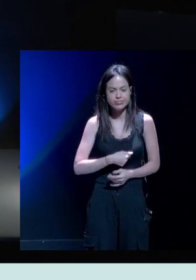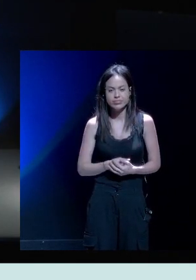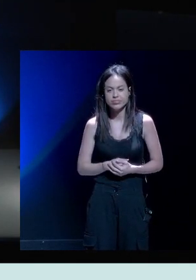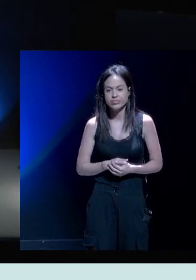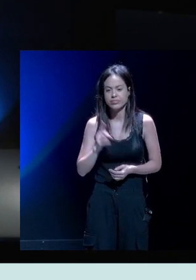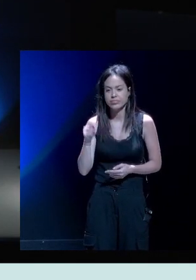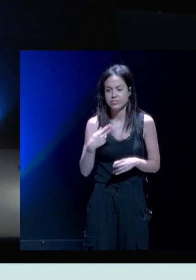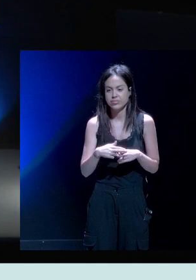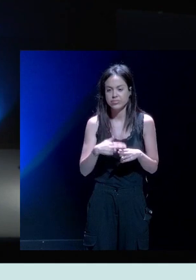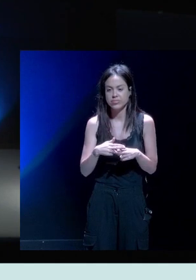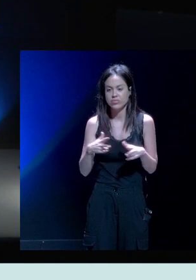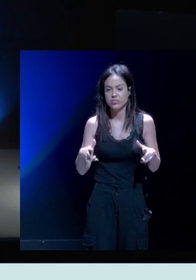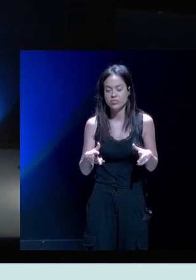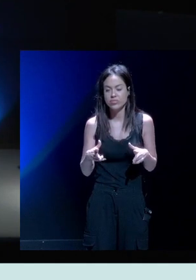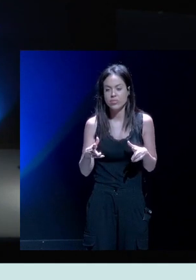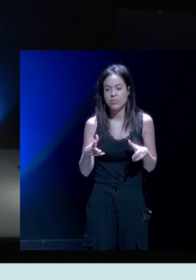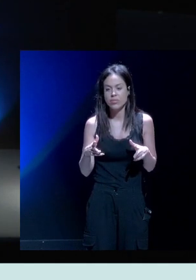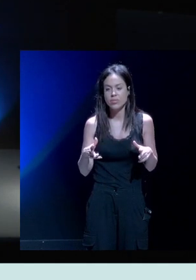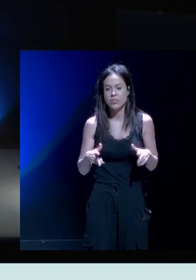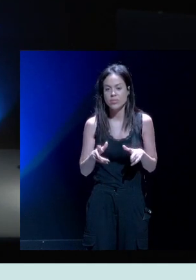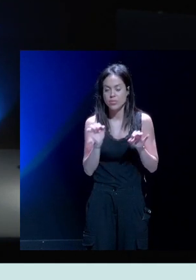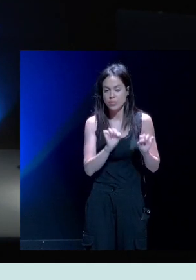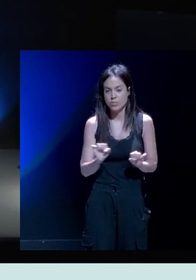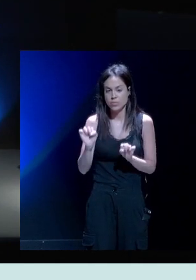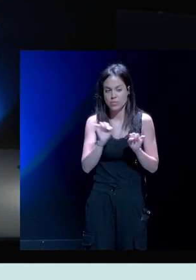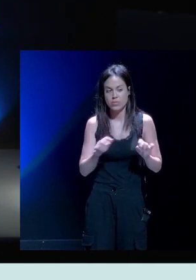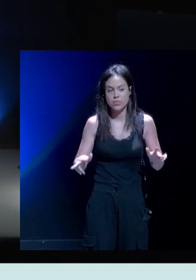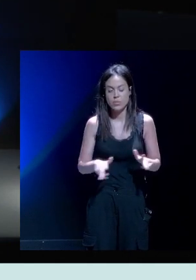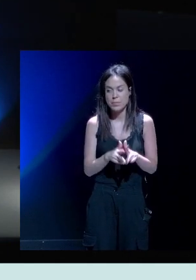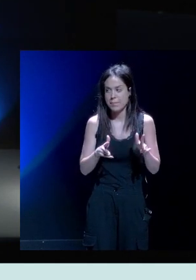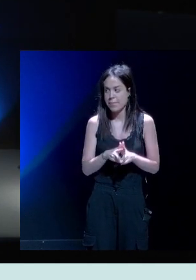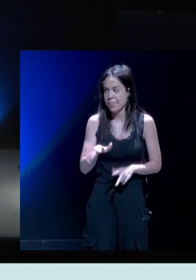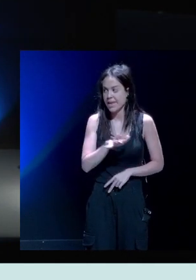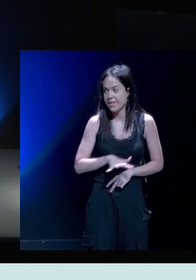Las políticas de protección social, al menos en el sitio donde yo vivo,